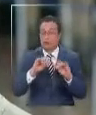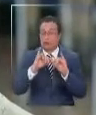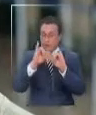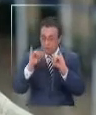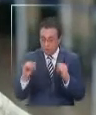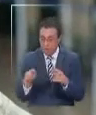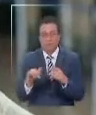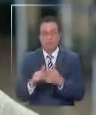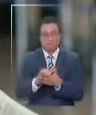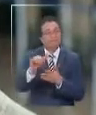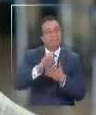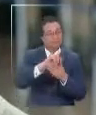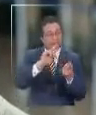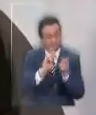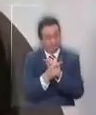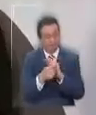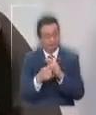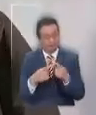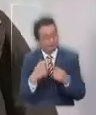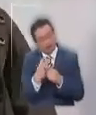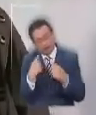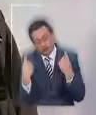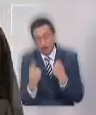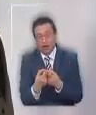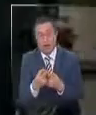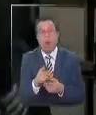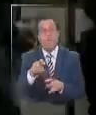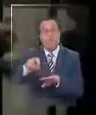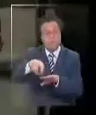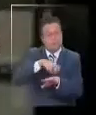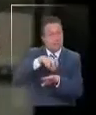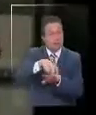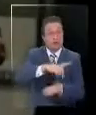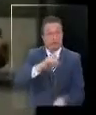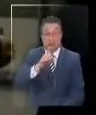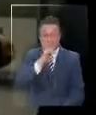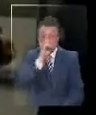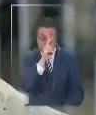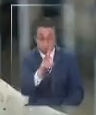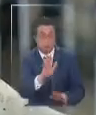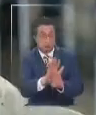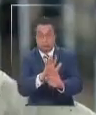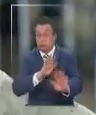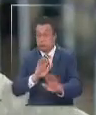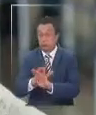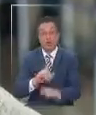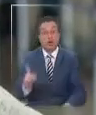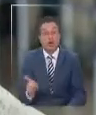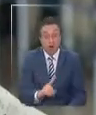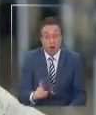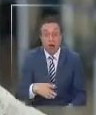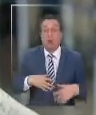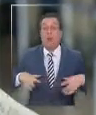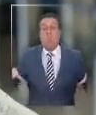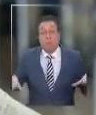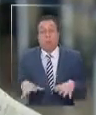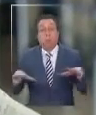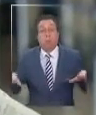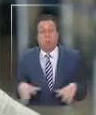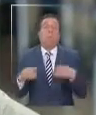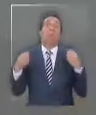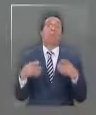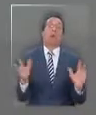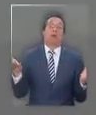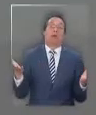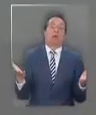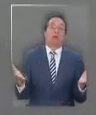forma de volar y de los procesos aeroportuarios. Pero si los pasajeros no respetan, por ejemplo, el distanciamiento social, los esfuerzos que estamos haciendo no sirven